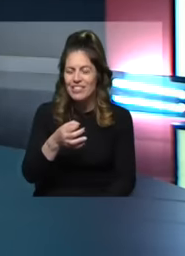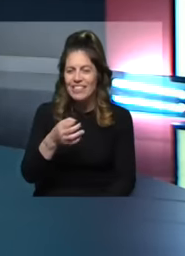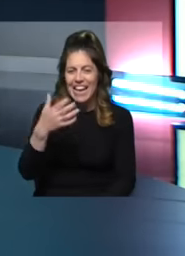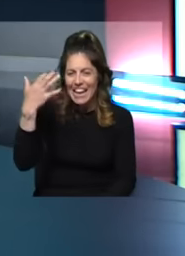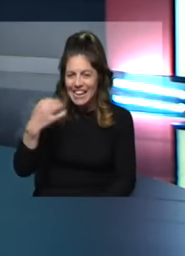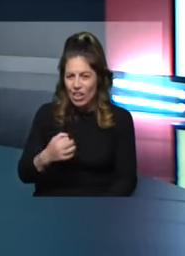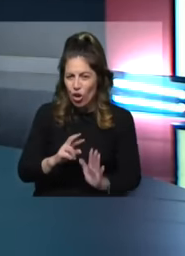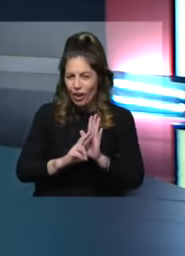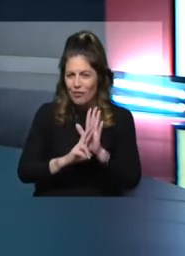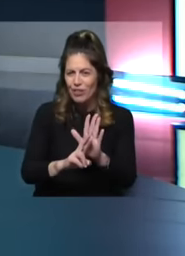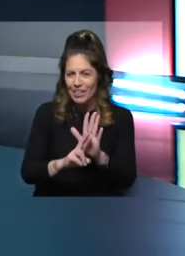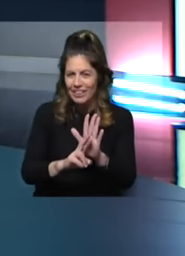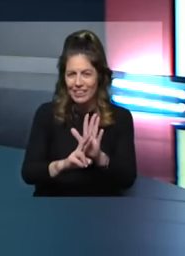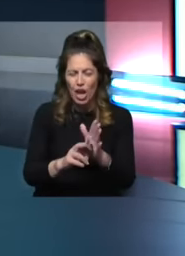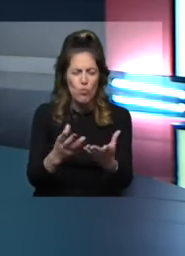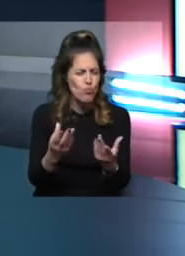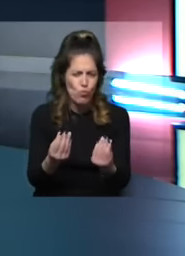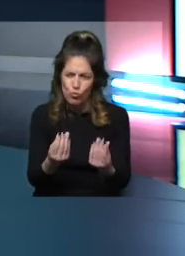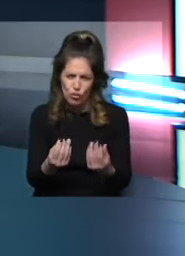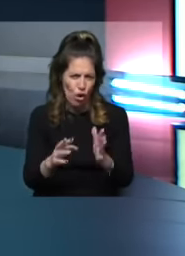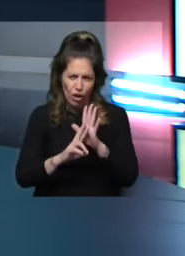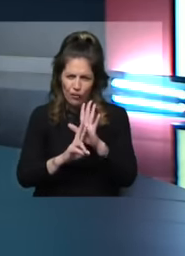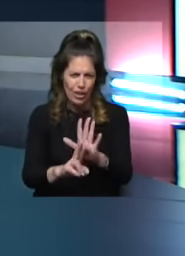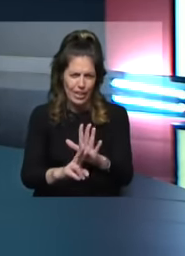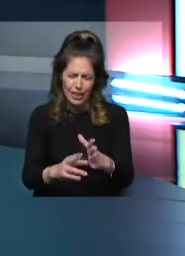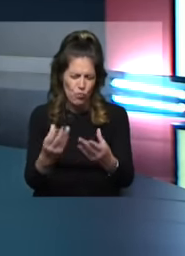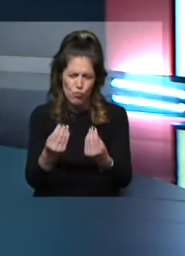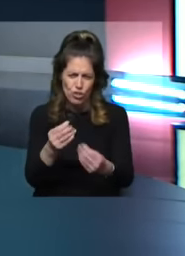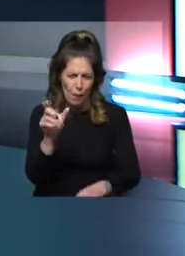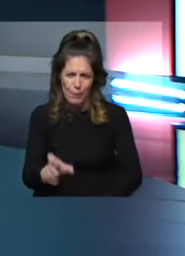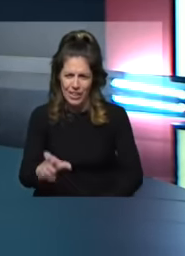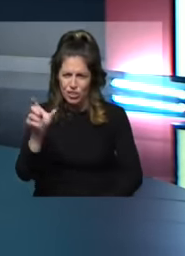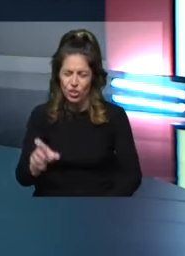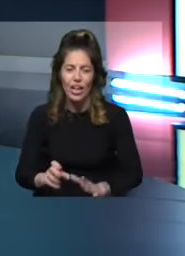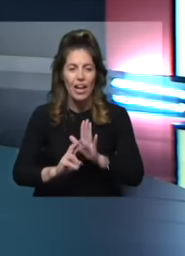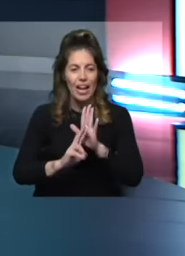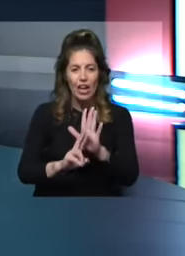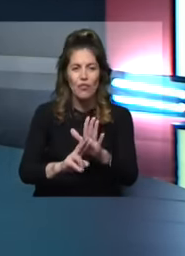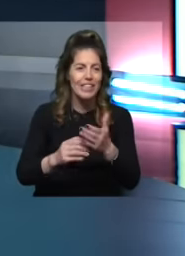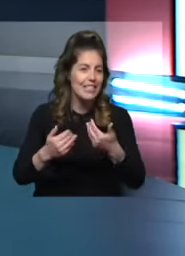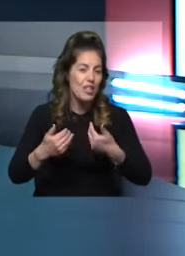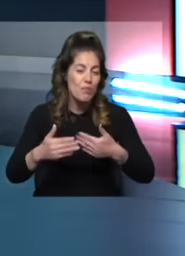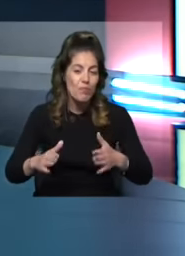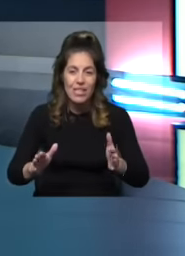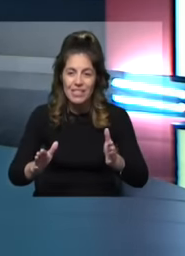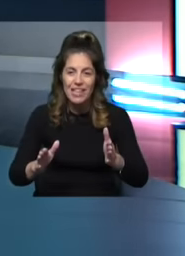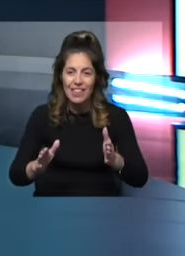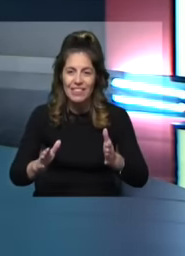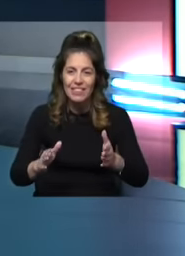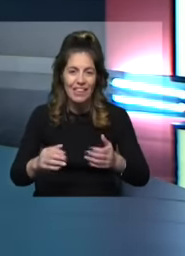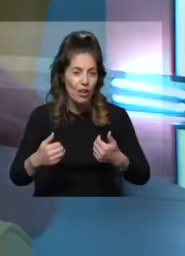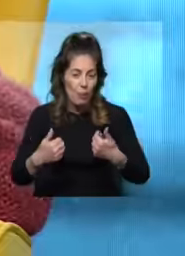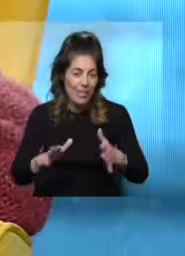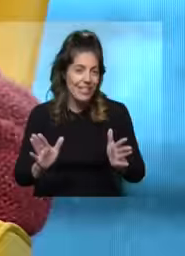referentes tengo tantos. Es decir, en definitiva, los referentes empiezan desde el